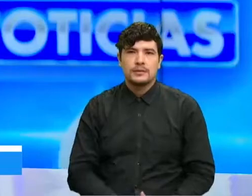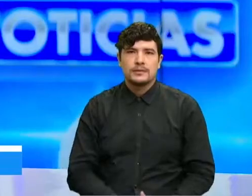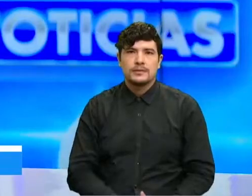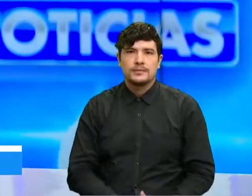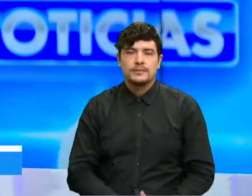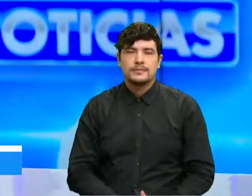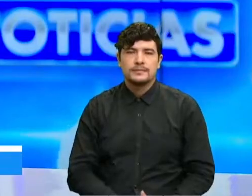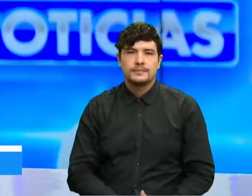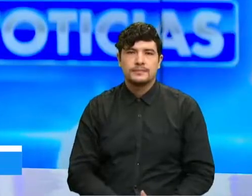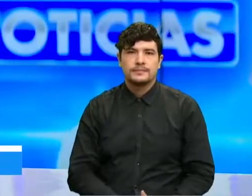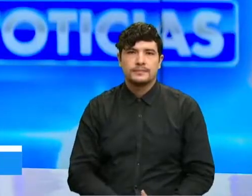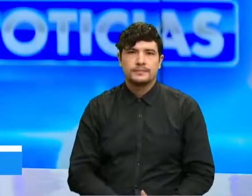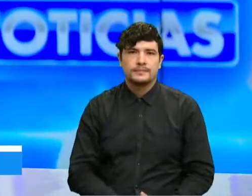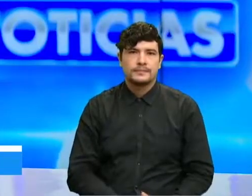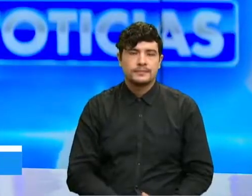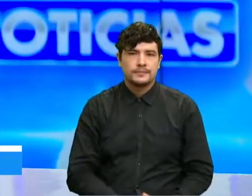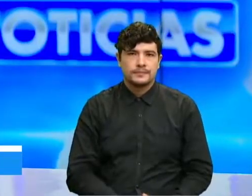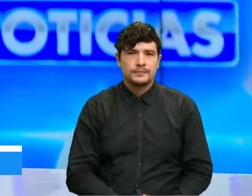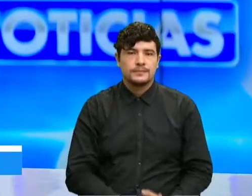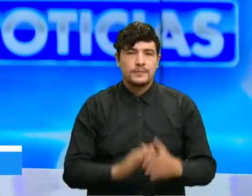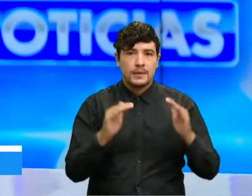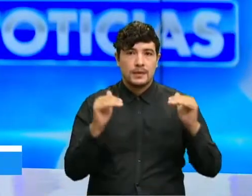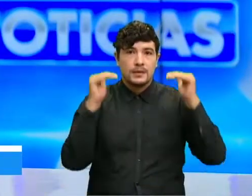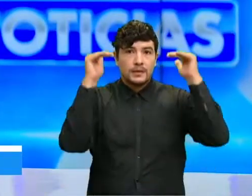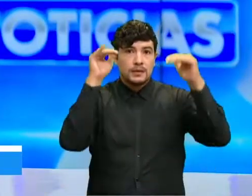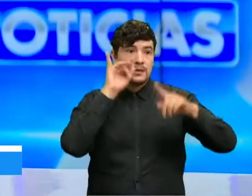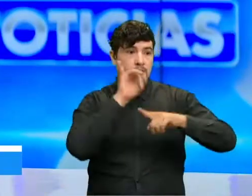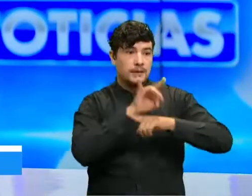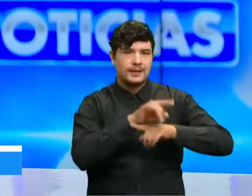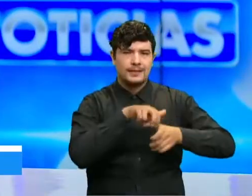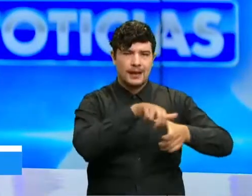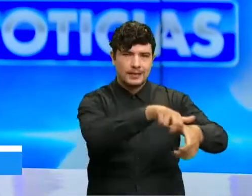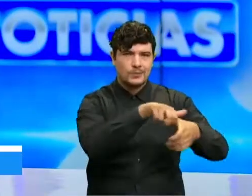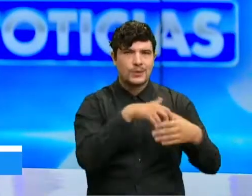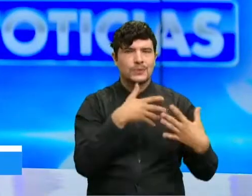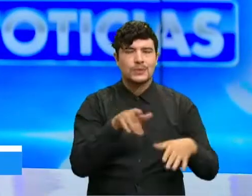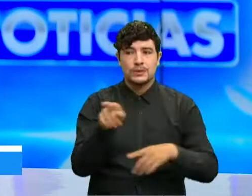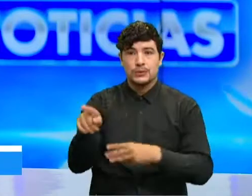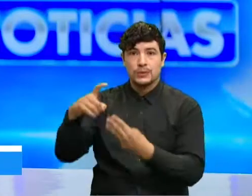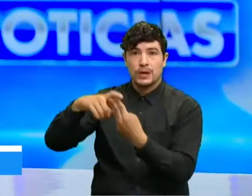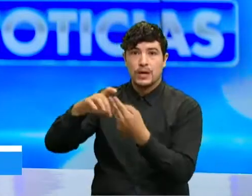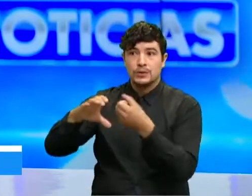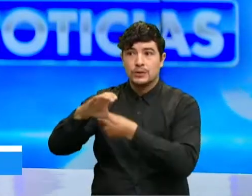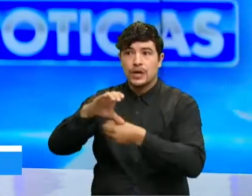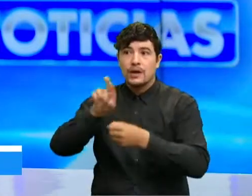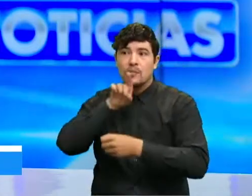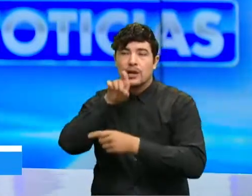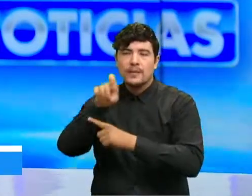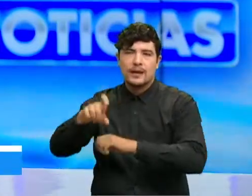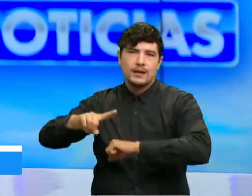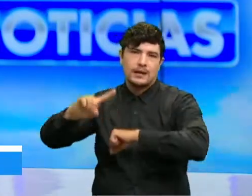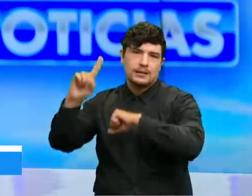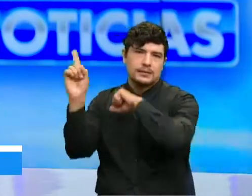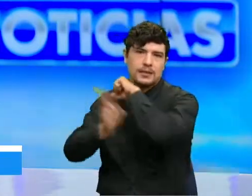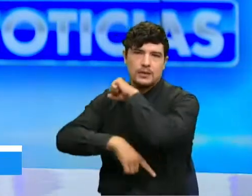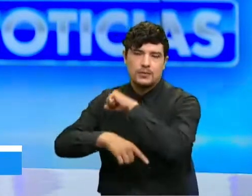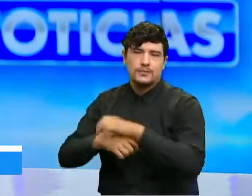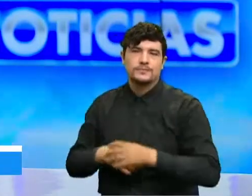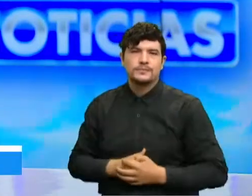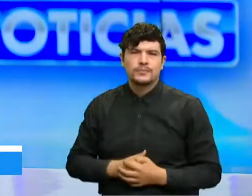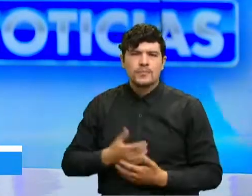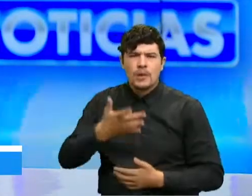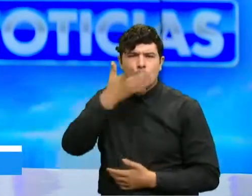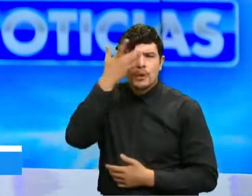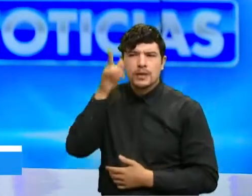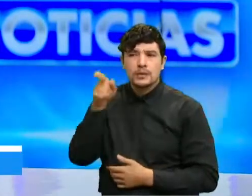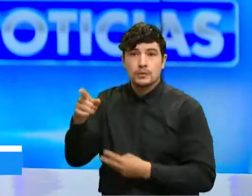la superintendencia de transporte sancionó a la dirección de tránsito de bucaramanga por no combatir la piratería durante la administración de rodolfo hernández y